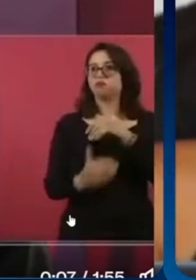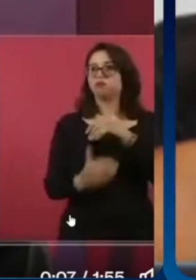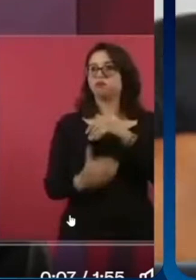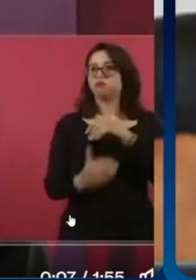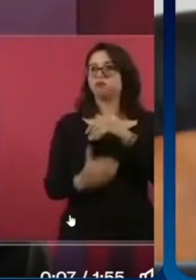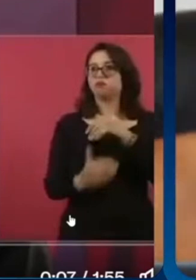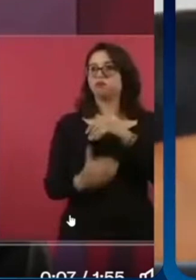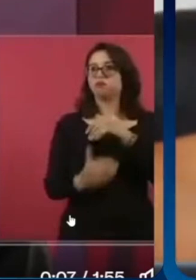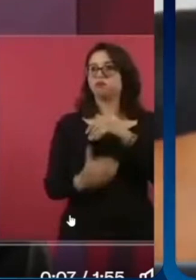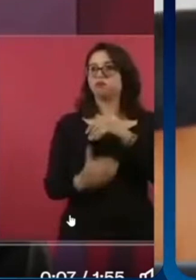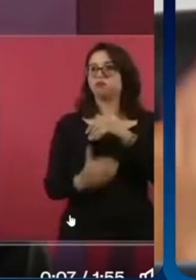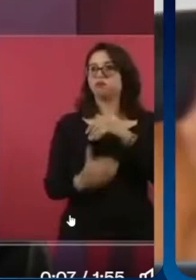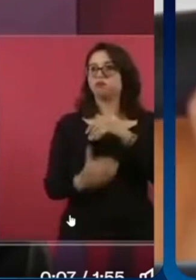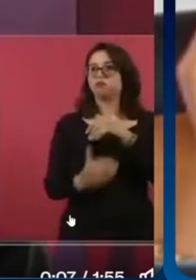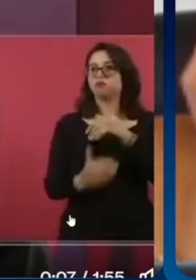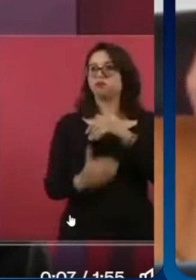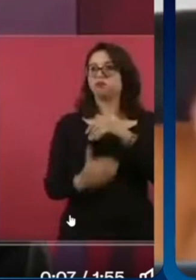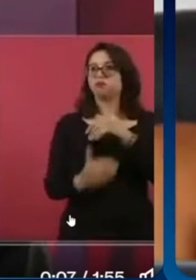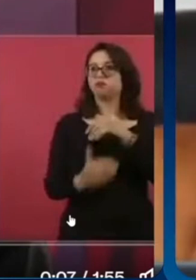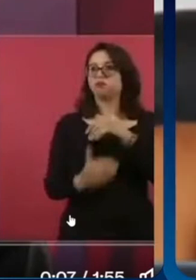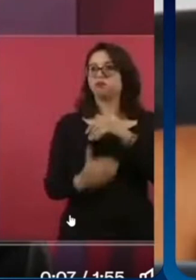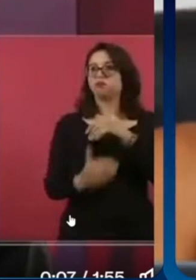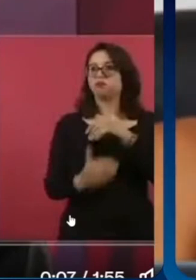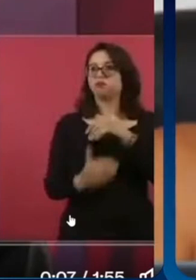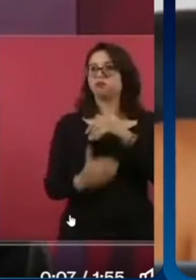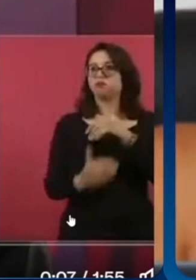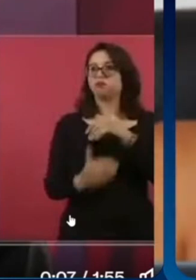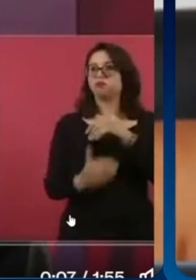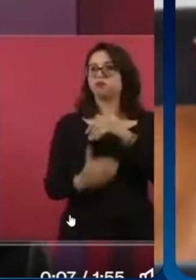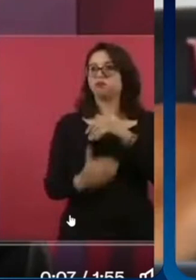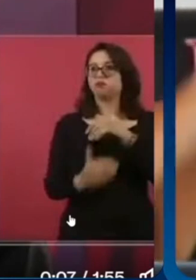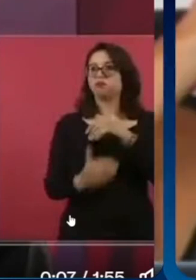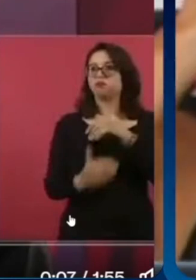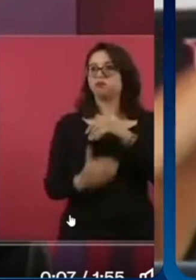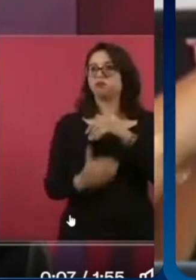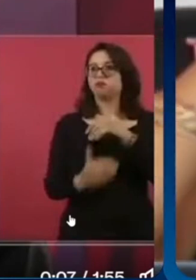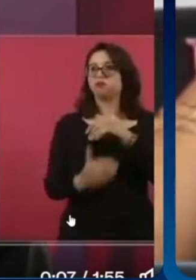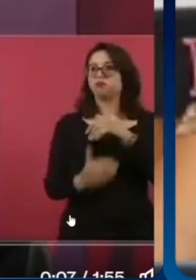el presidente. Pero antes de mostrarte este mensaje que